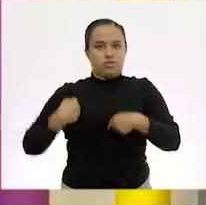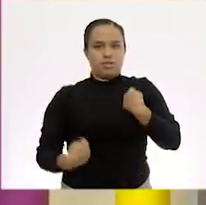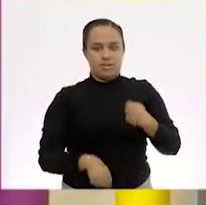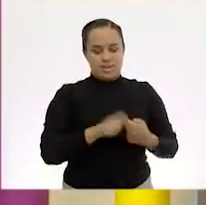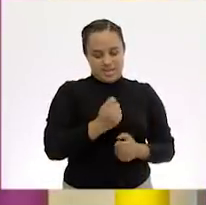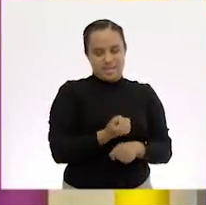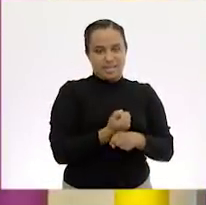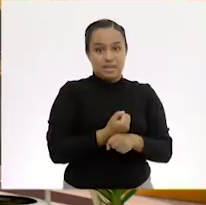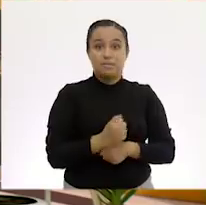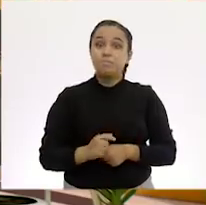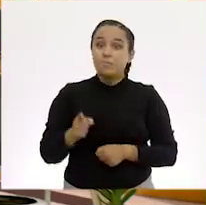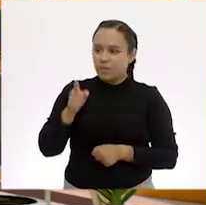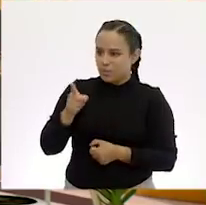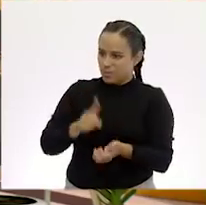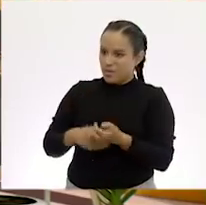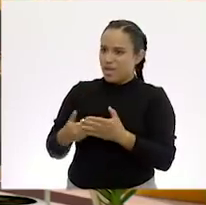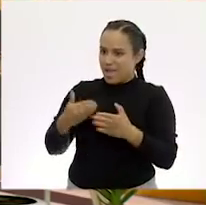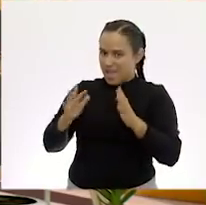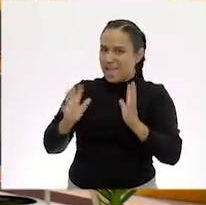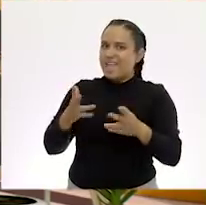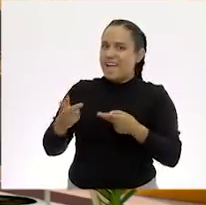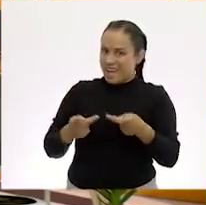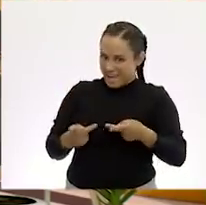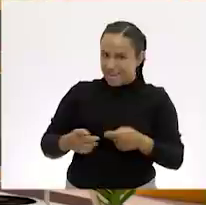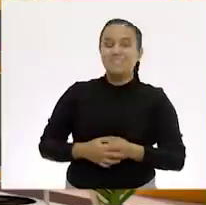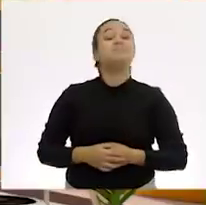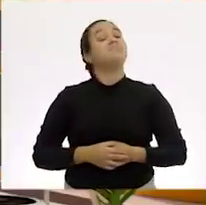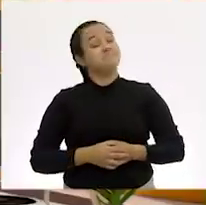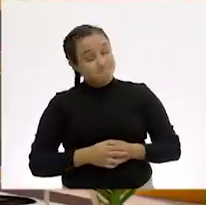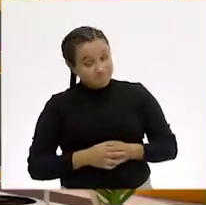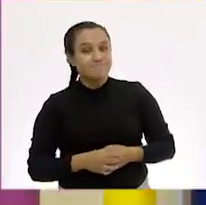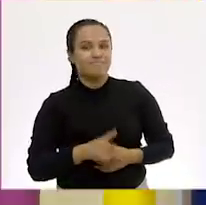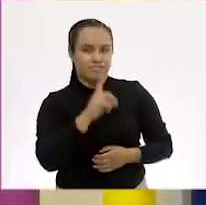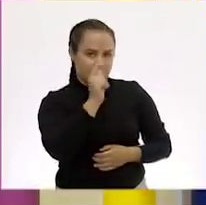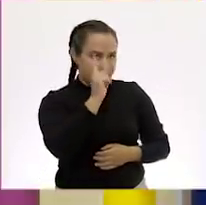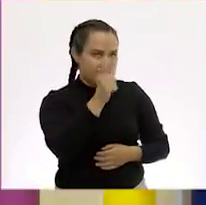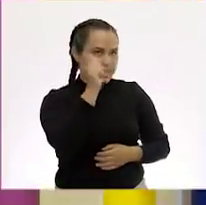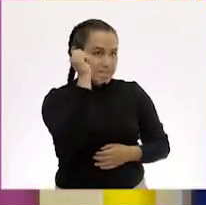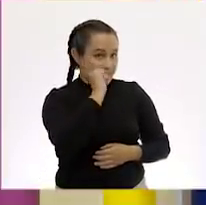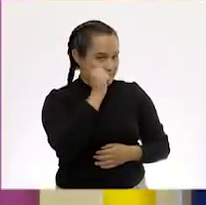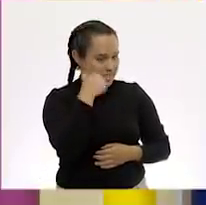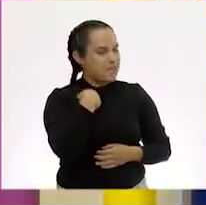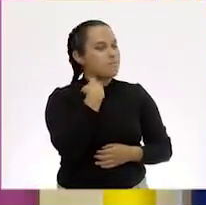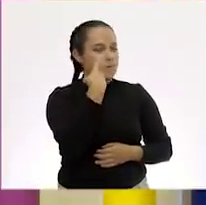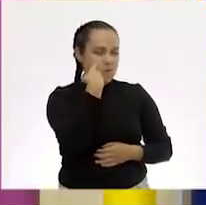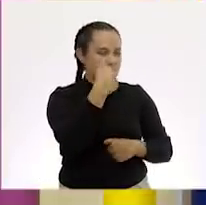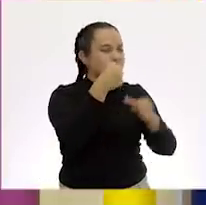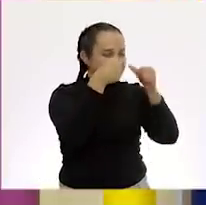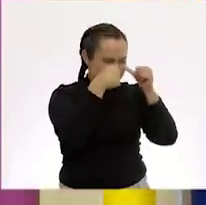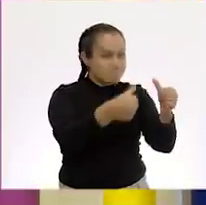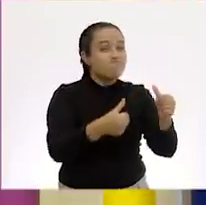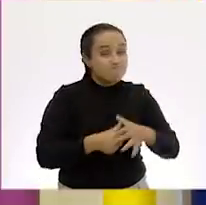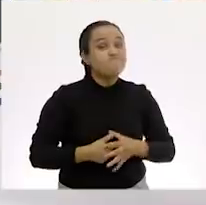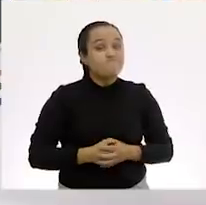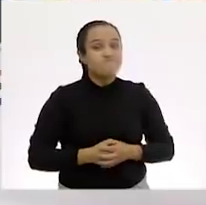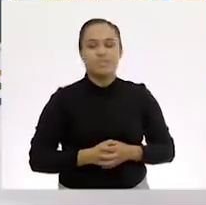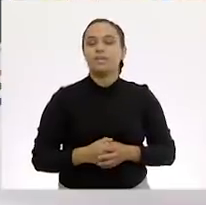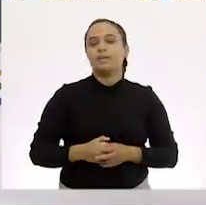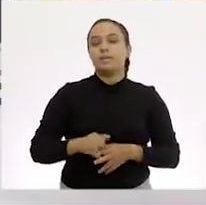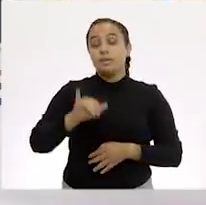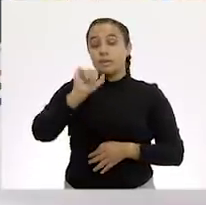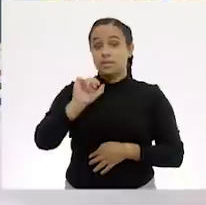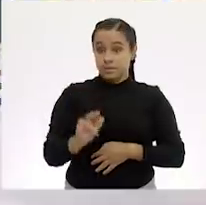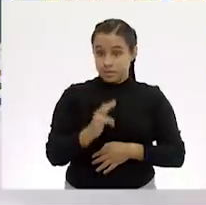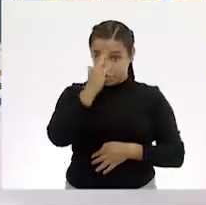pasan. Entonces venías muy bien preparado, Oscar. Siempre estando al pendiente, ¿verdad? Muy bien. Ahora, ya que